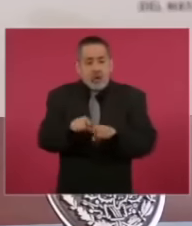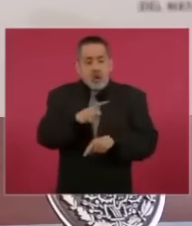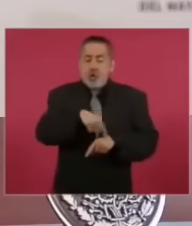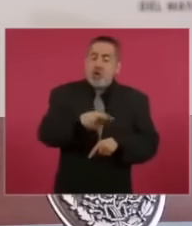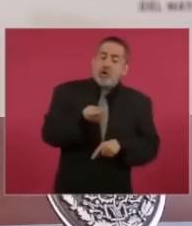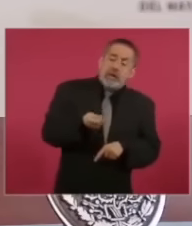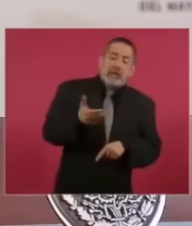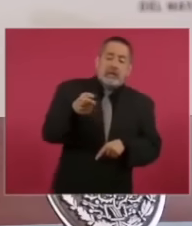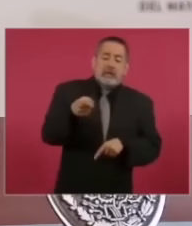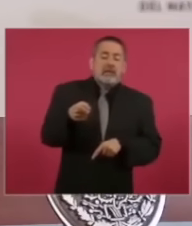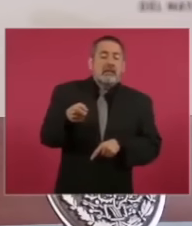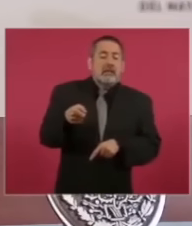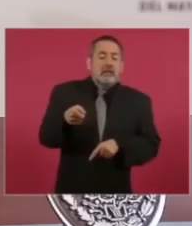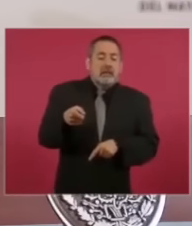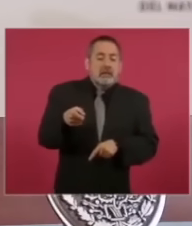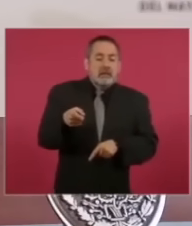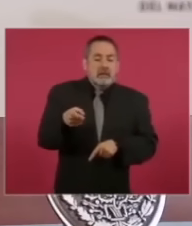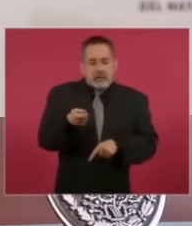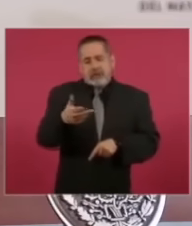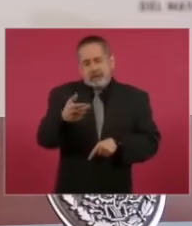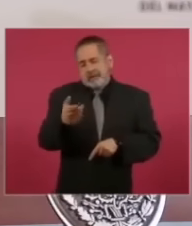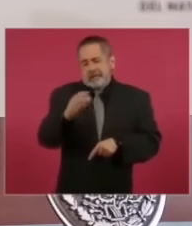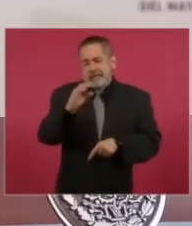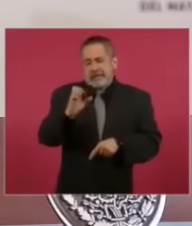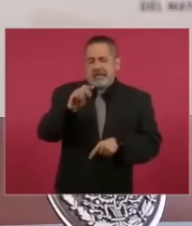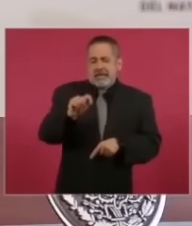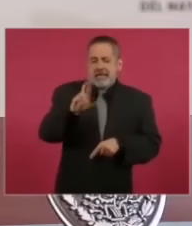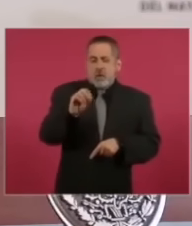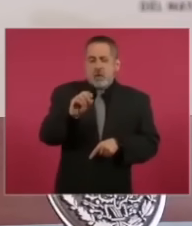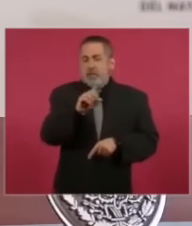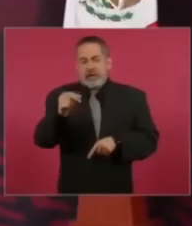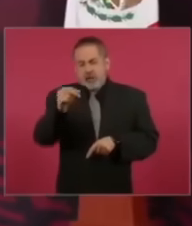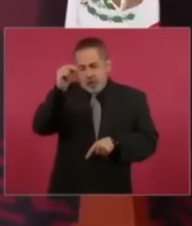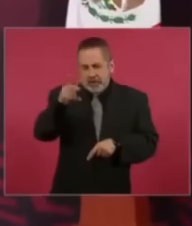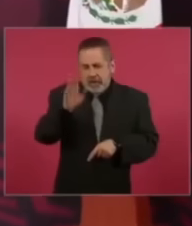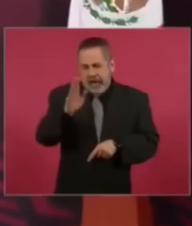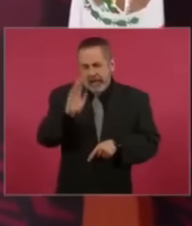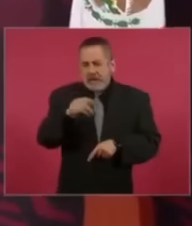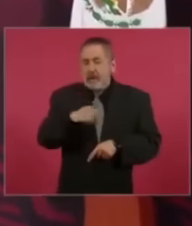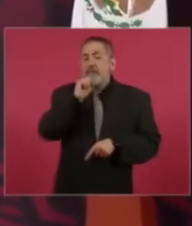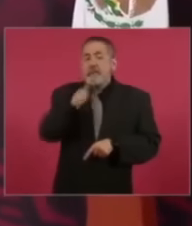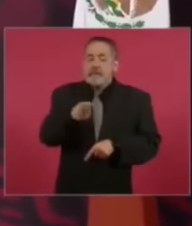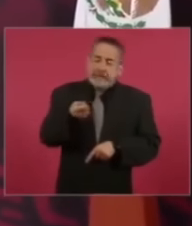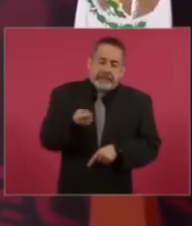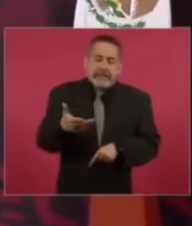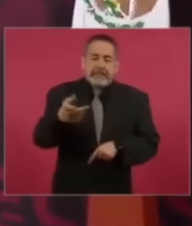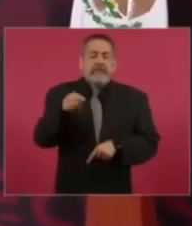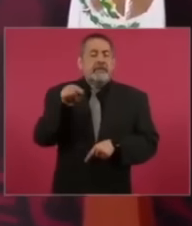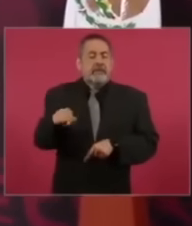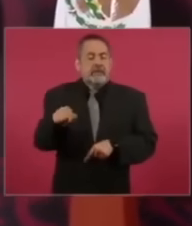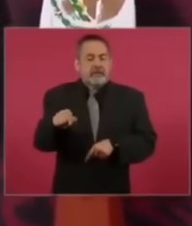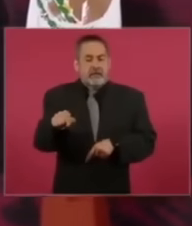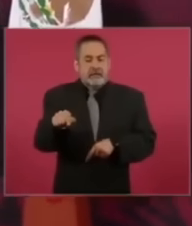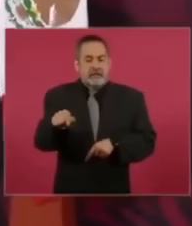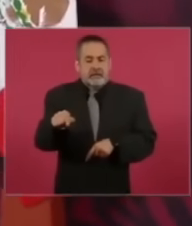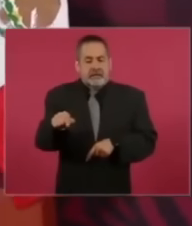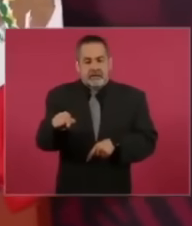lo llamaban, bueno, el centauro del norte, pero también